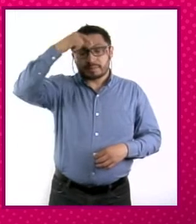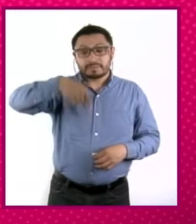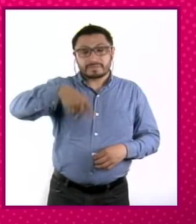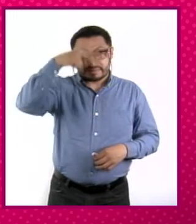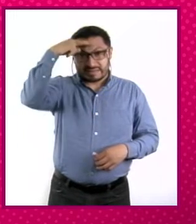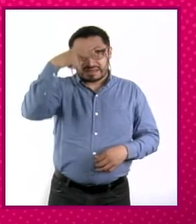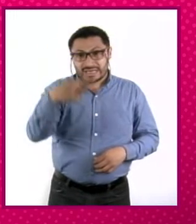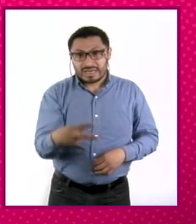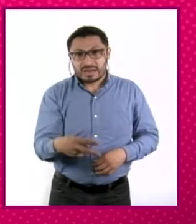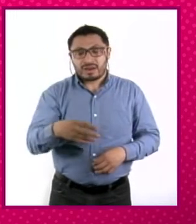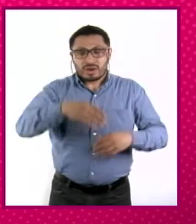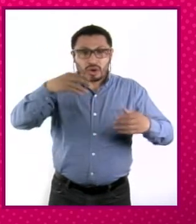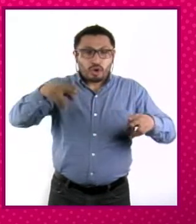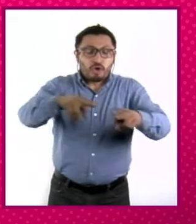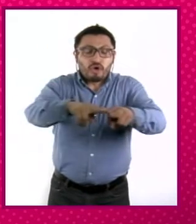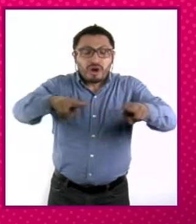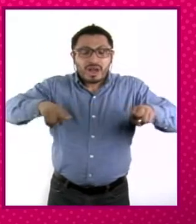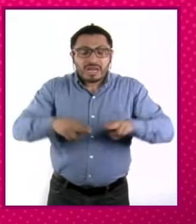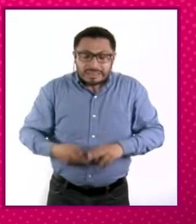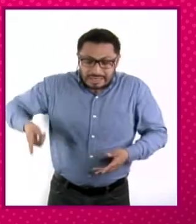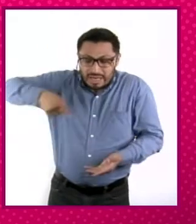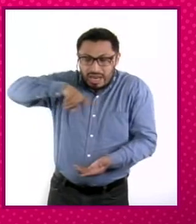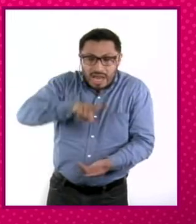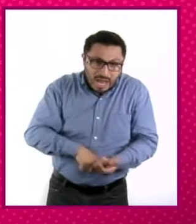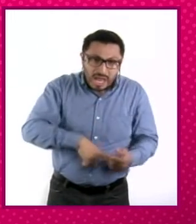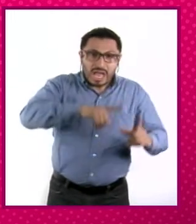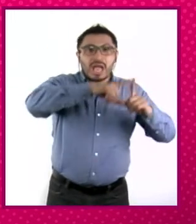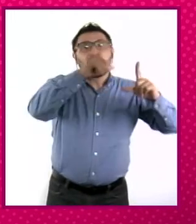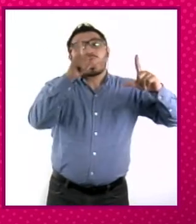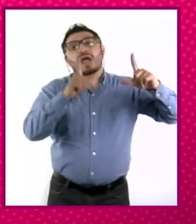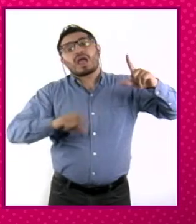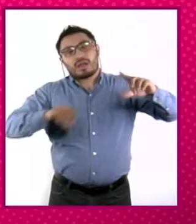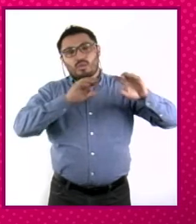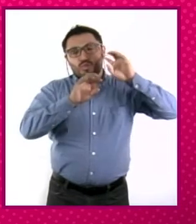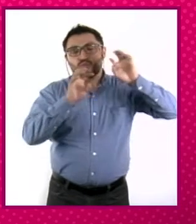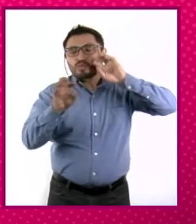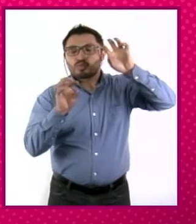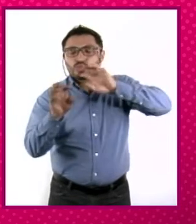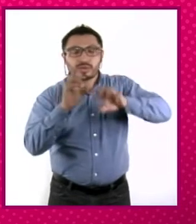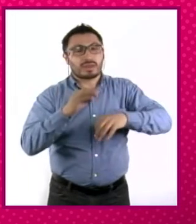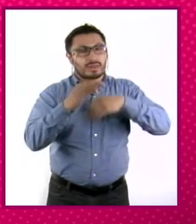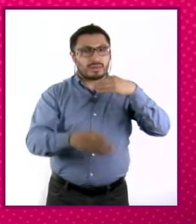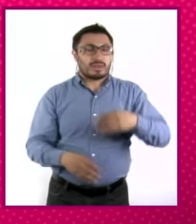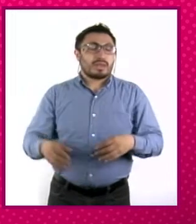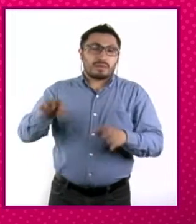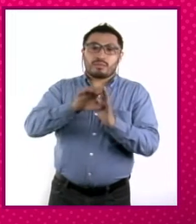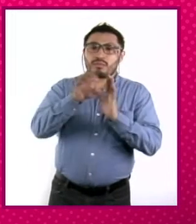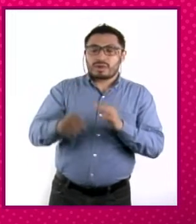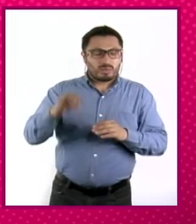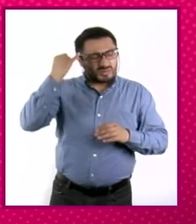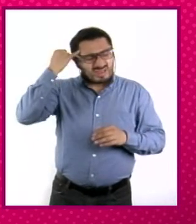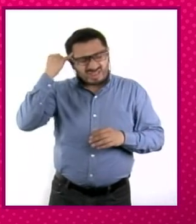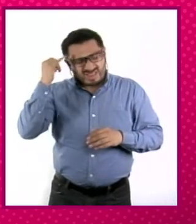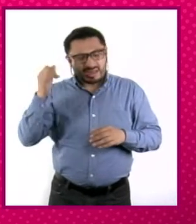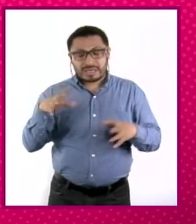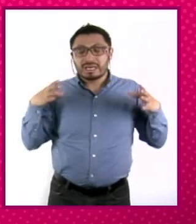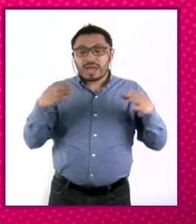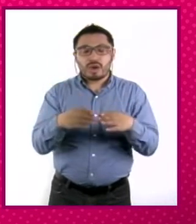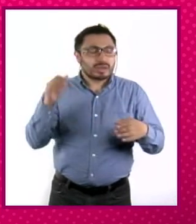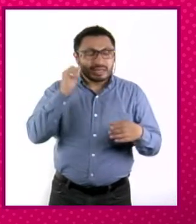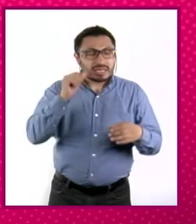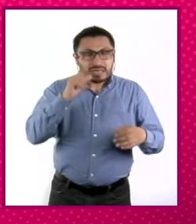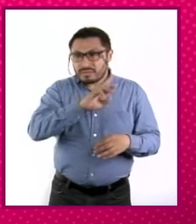Los mayas se rebelaron por más de medio siglo. En Chalco, aquí cerca de la Ciudad de México, hubo una rebelión muy famosa que se